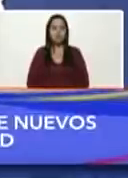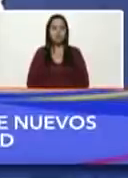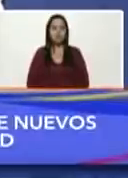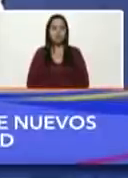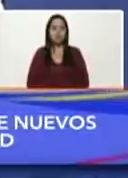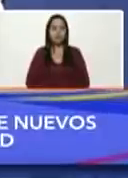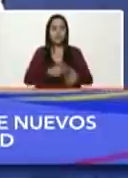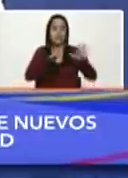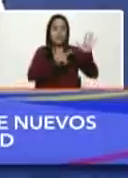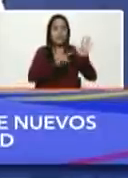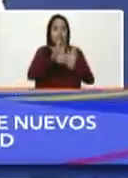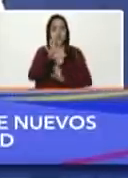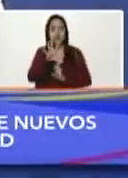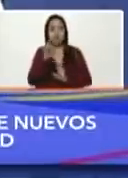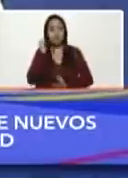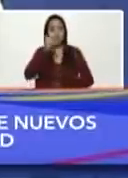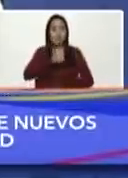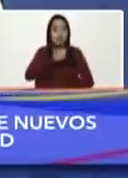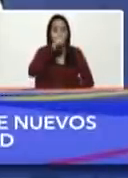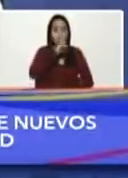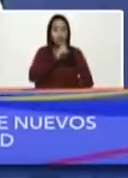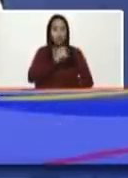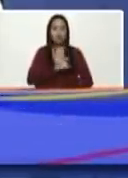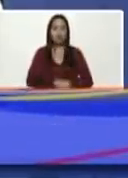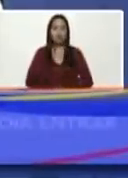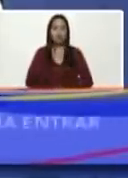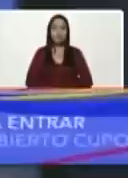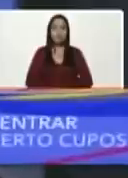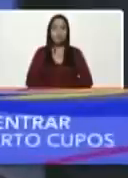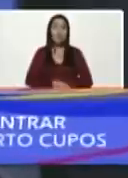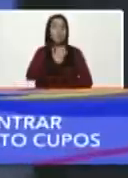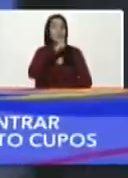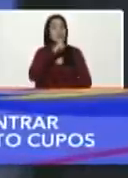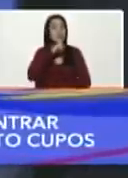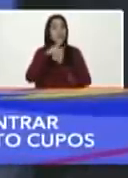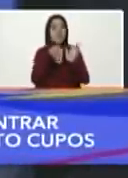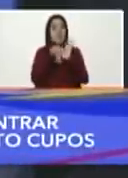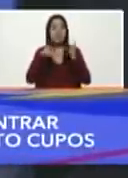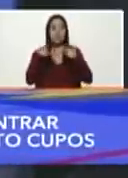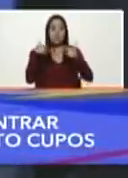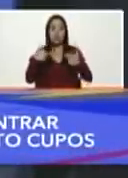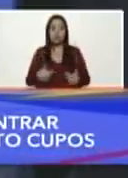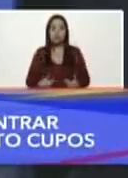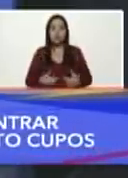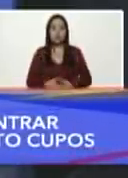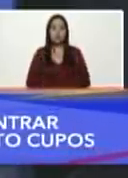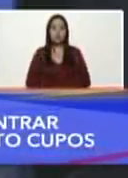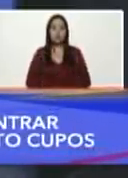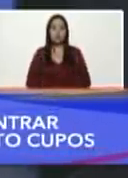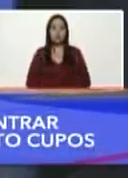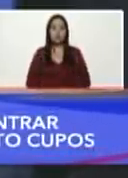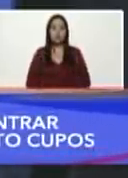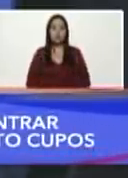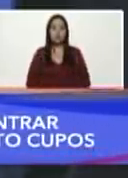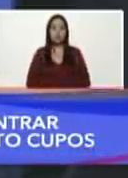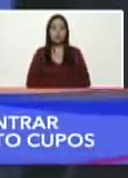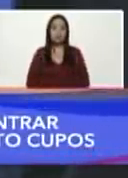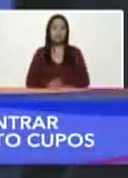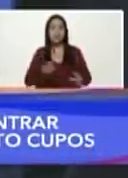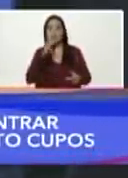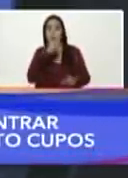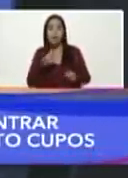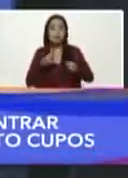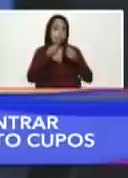75. ¿Y sabe lo difícil que era el derecho a la educación? Le quitaban el presupuesto a la educación, no le